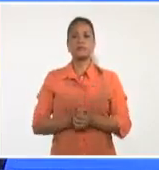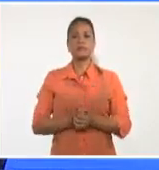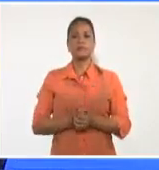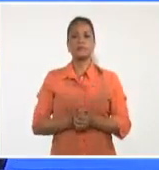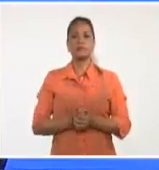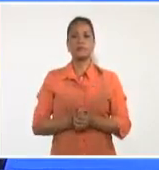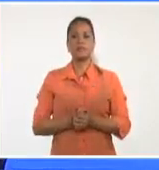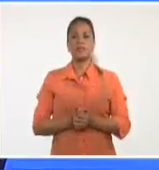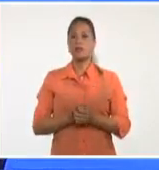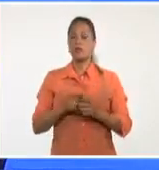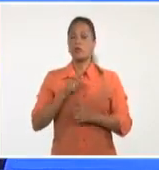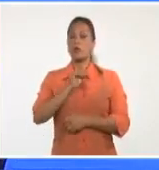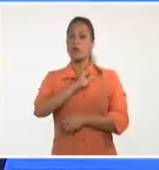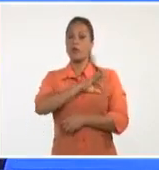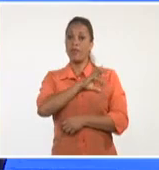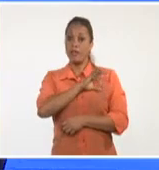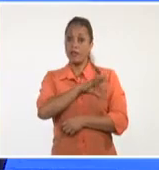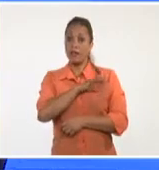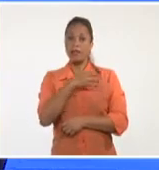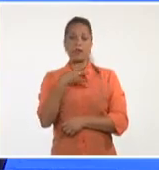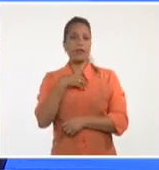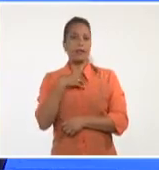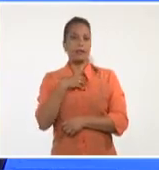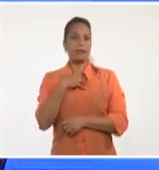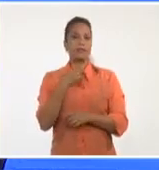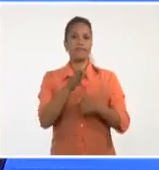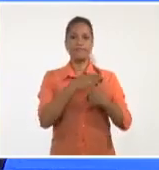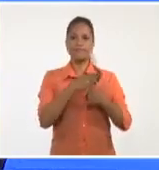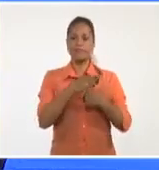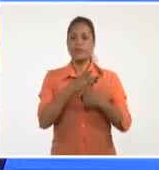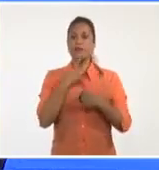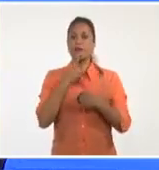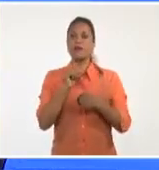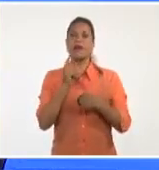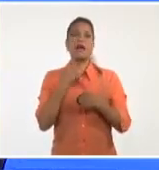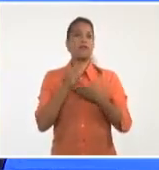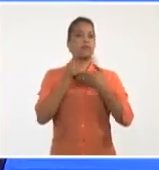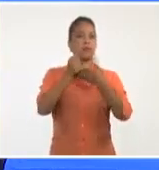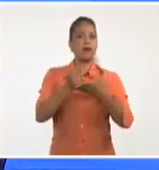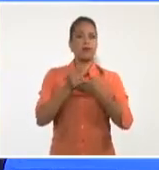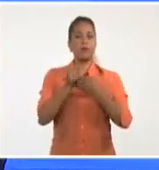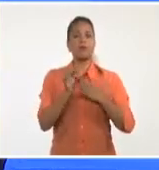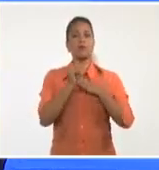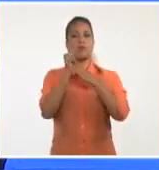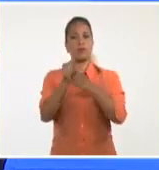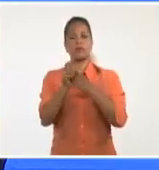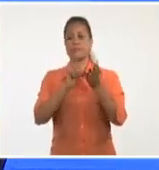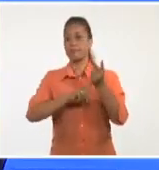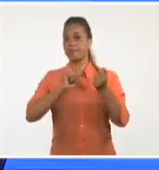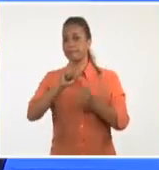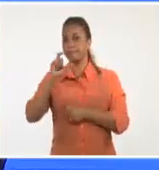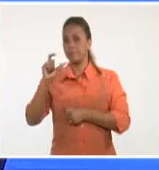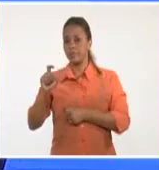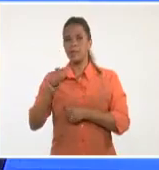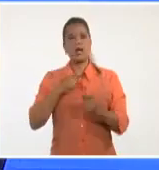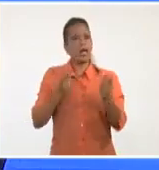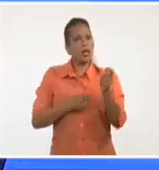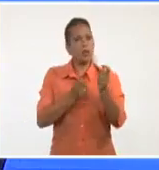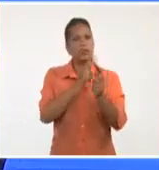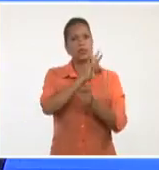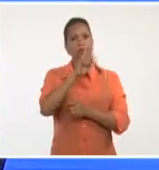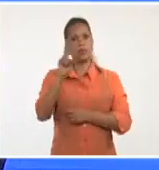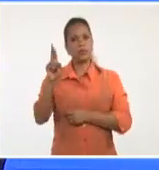sus delegados estaba Mao Zedong, cuyos aportes como líder del partido a la lucha revolucionaria y